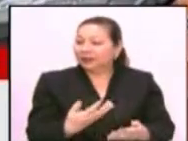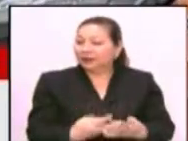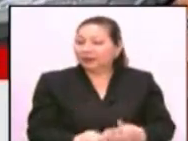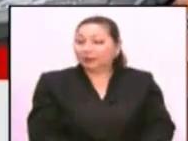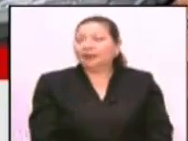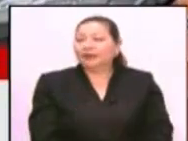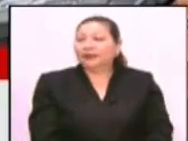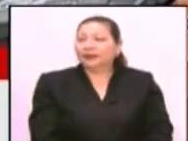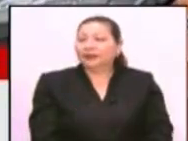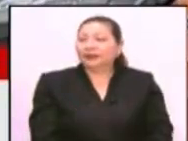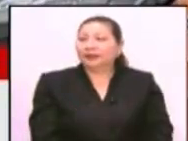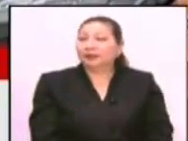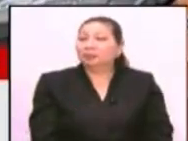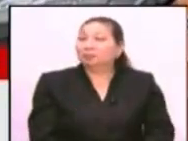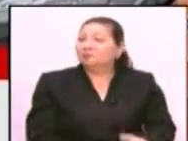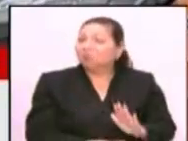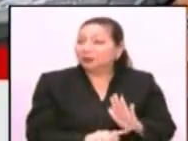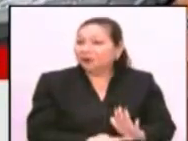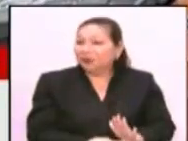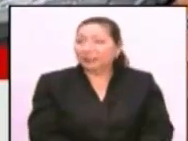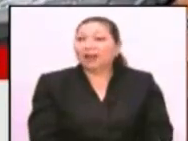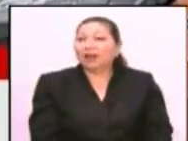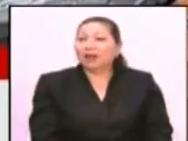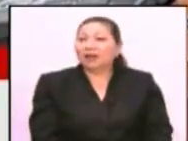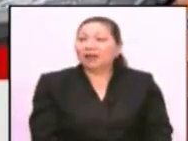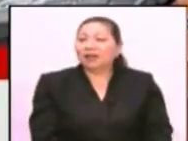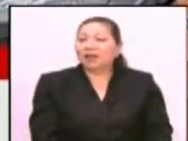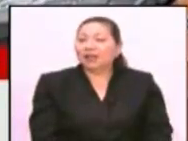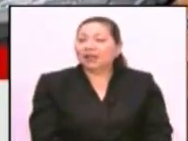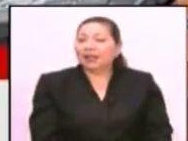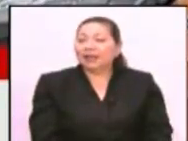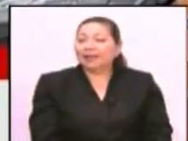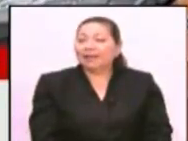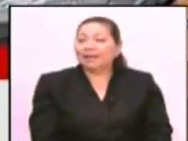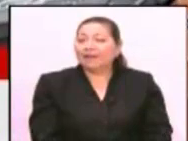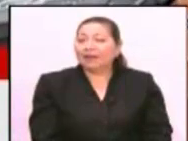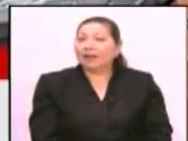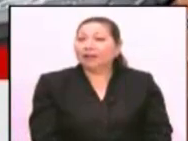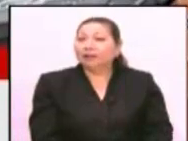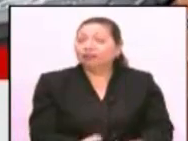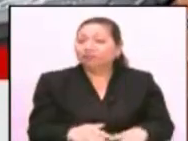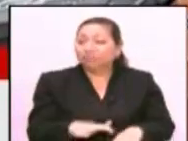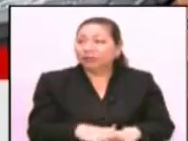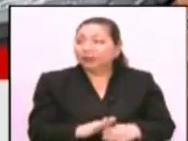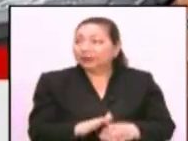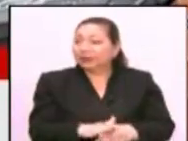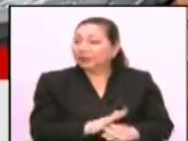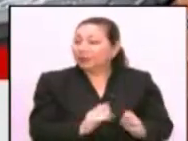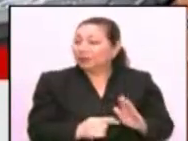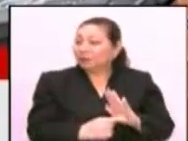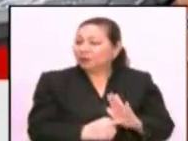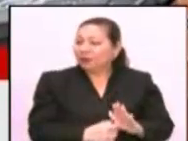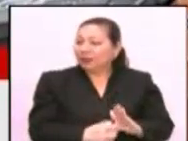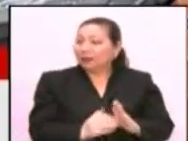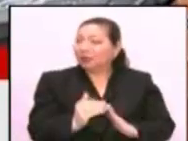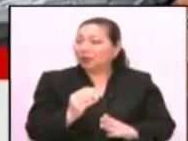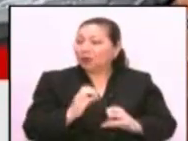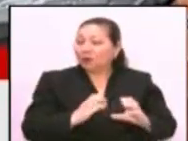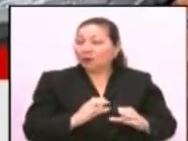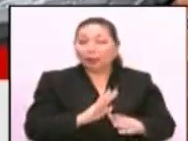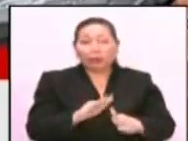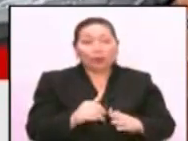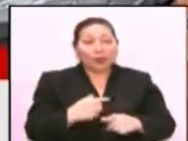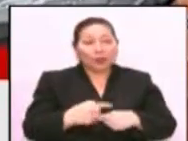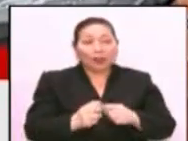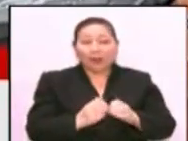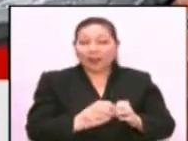cárceles, y lo mostramos en un iceberg, en la parte de la superficie del iceberg, y que nos muestran los medios de comunicación todos